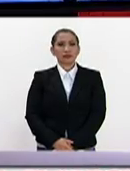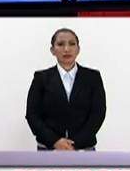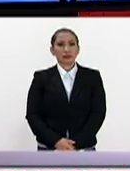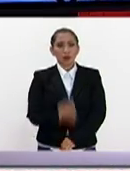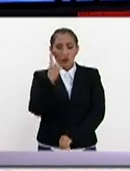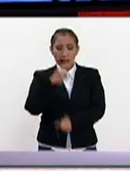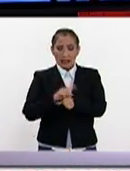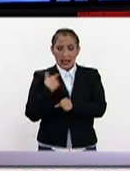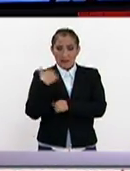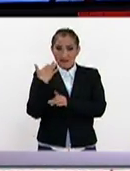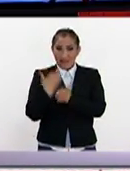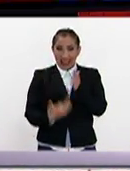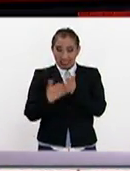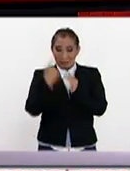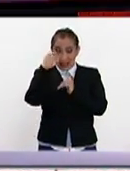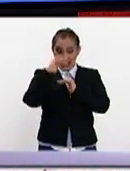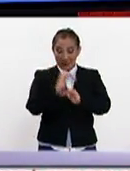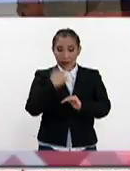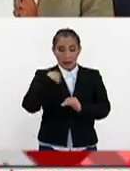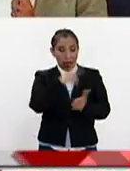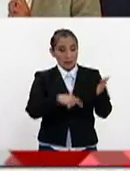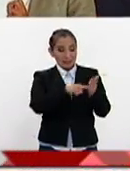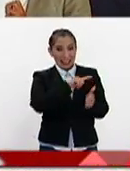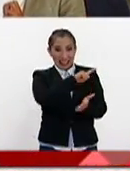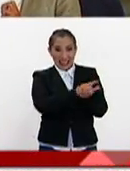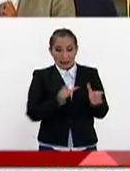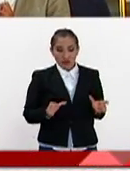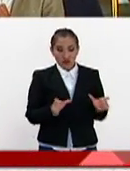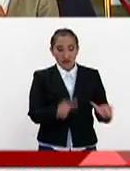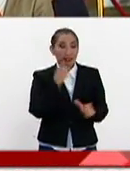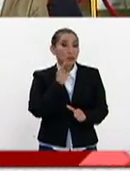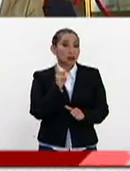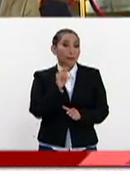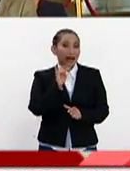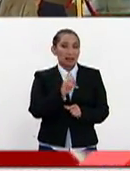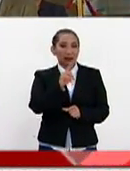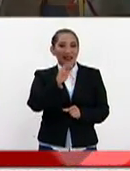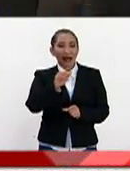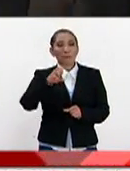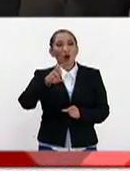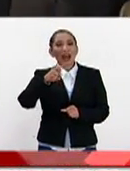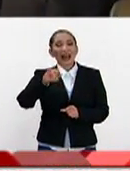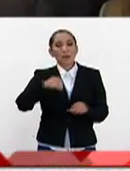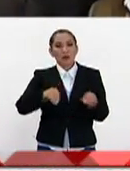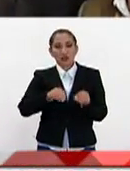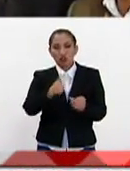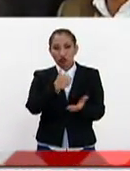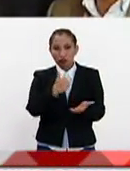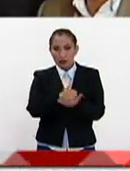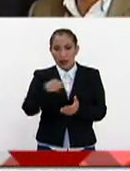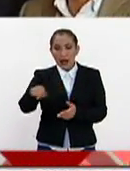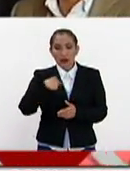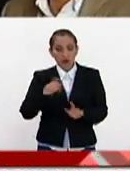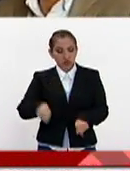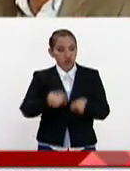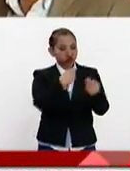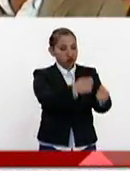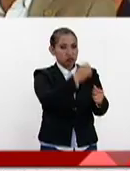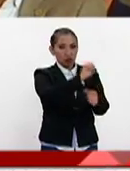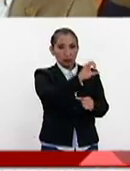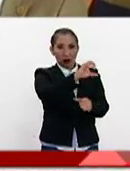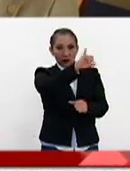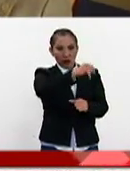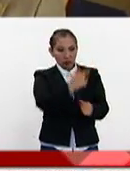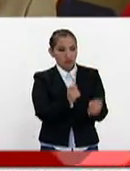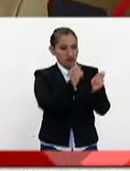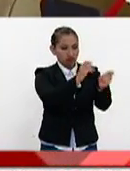A un día de que venza el plazo para impugnar la Ley de Seguridad Interior, diputados del PAN, PRD, Morena y Movimiento Ciudadano entregaron a la Suprema